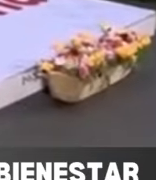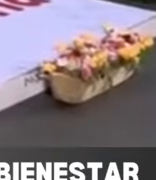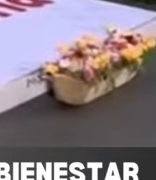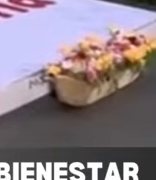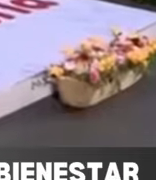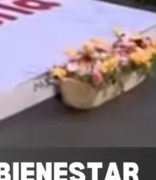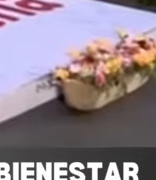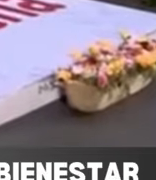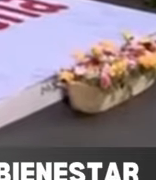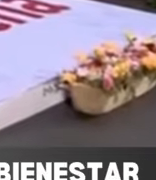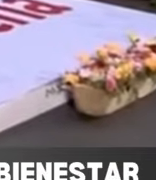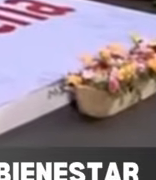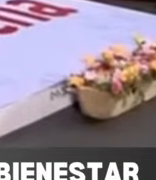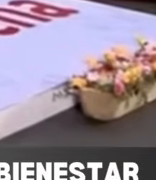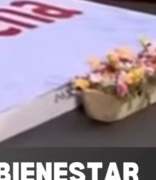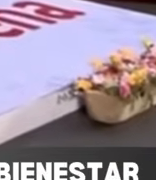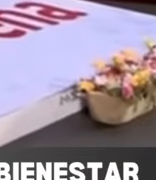desempleo.